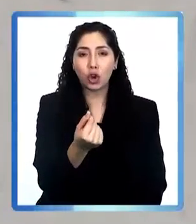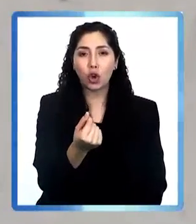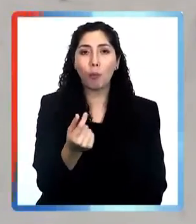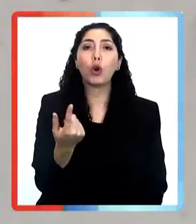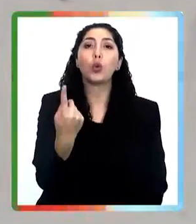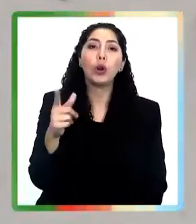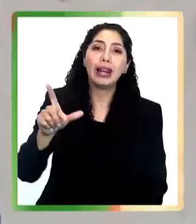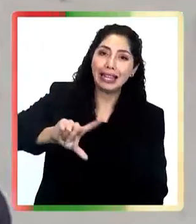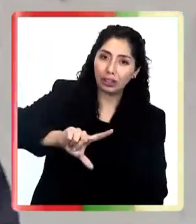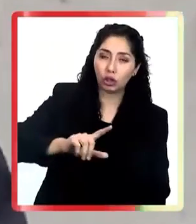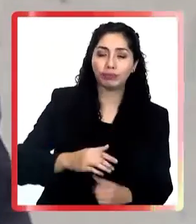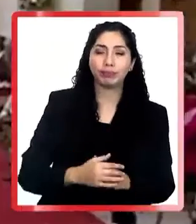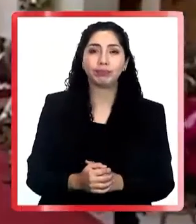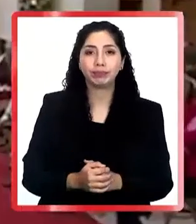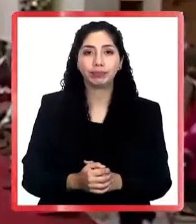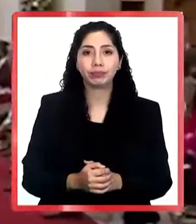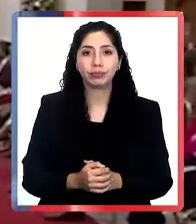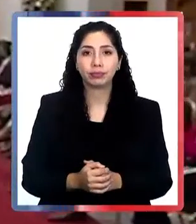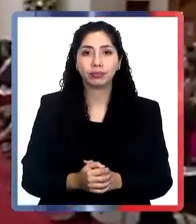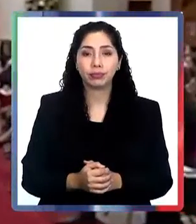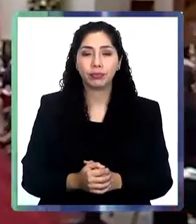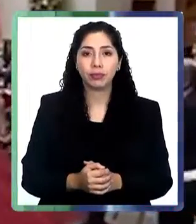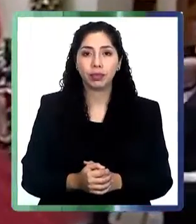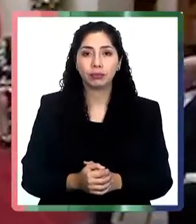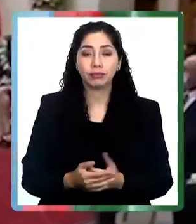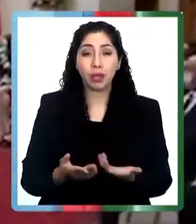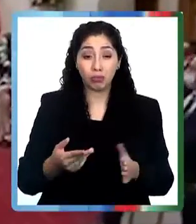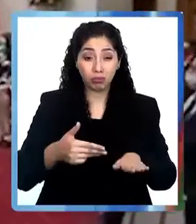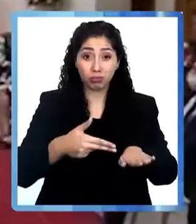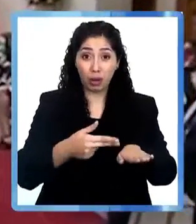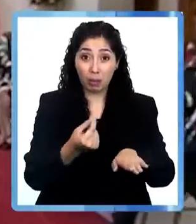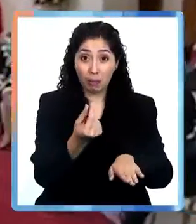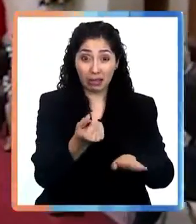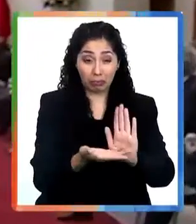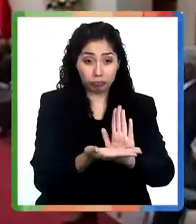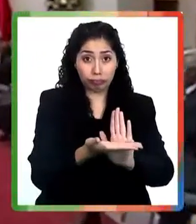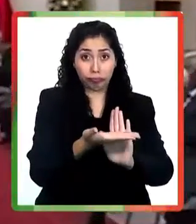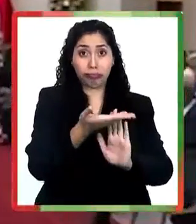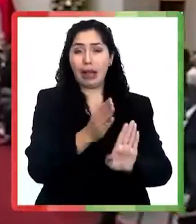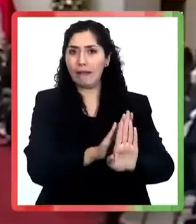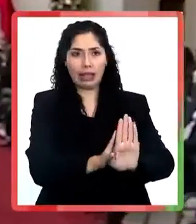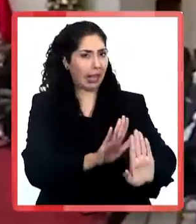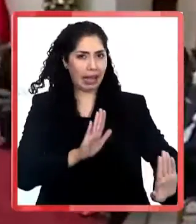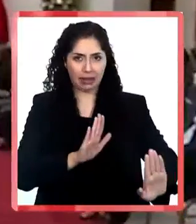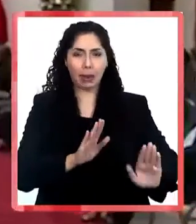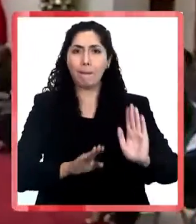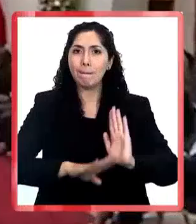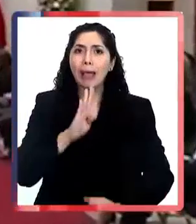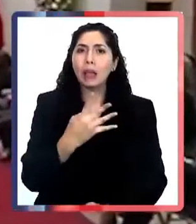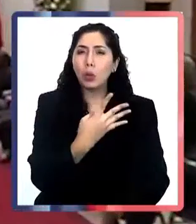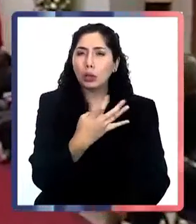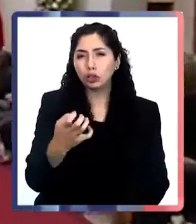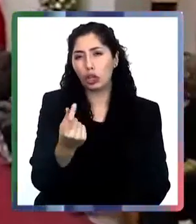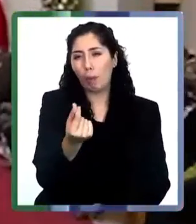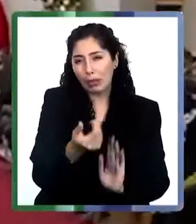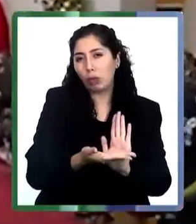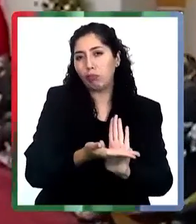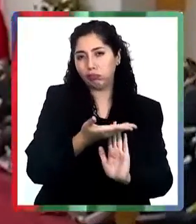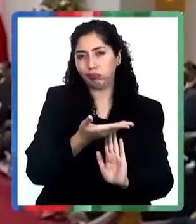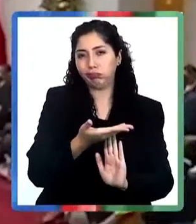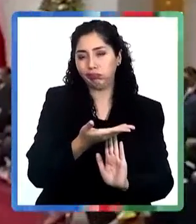beneficia a más de un millón de hogares para evitar un incremento que habría sido de más de 400 pesos